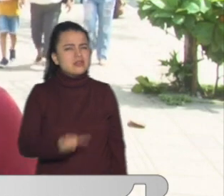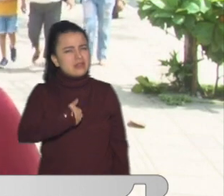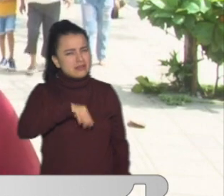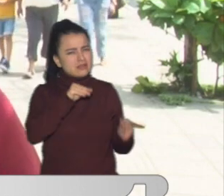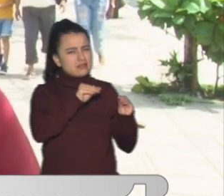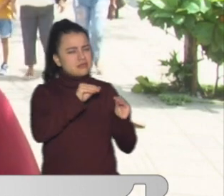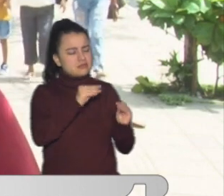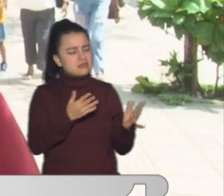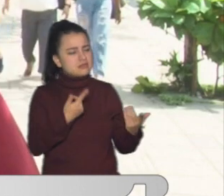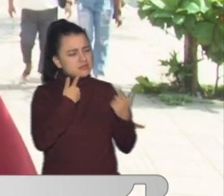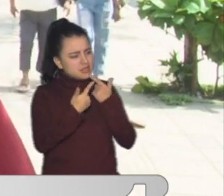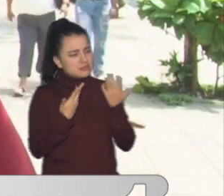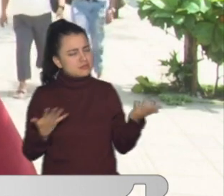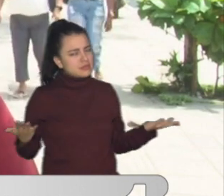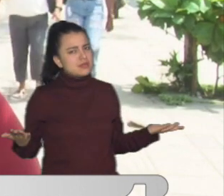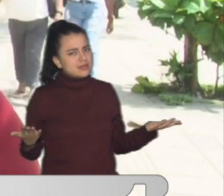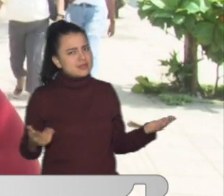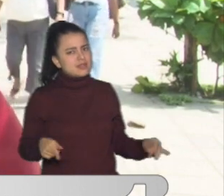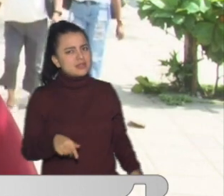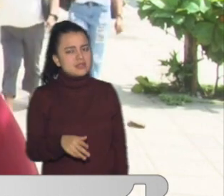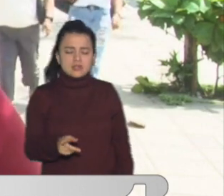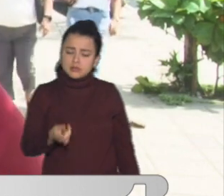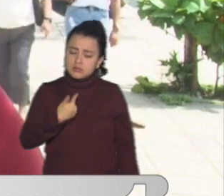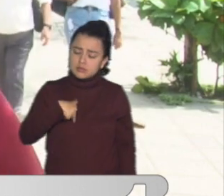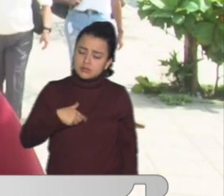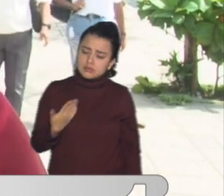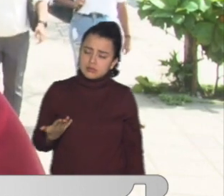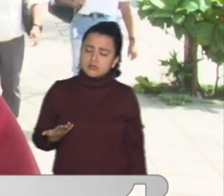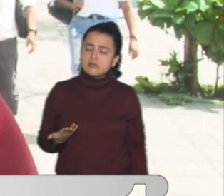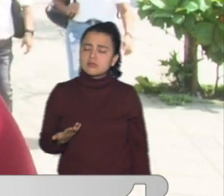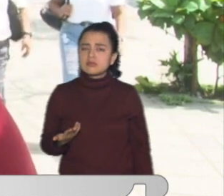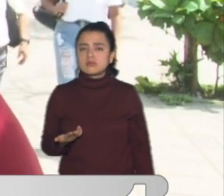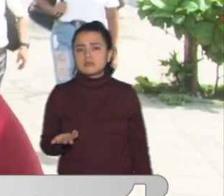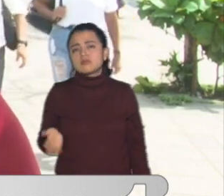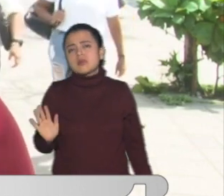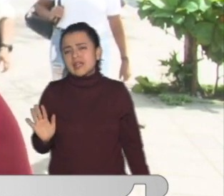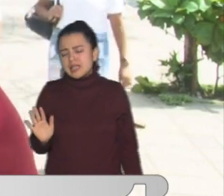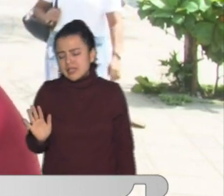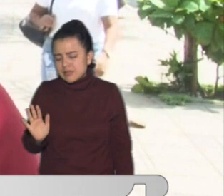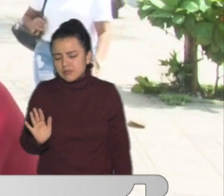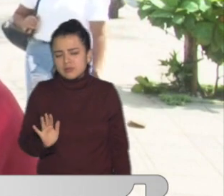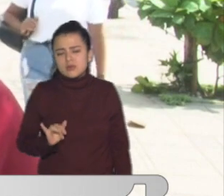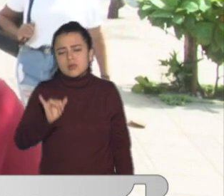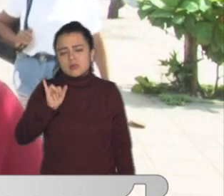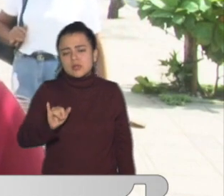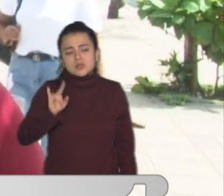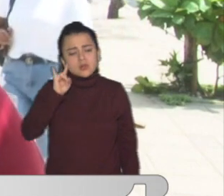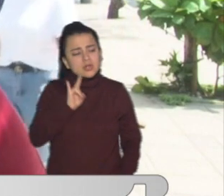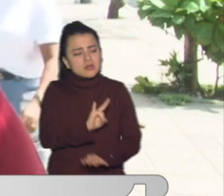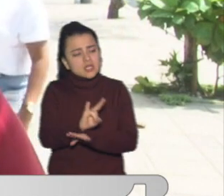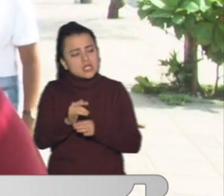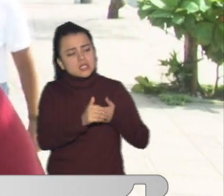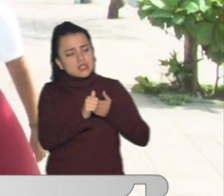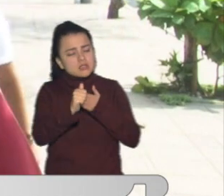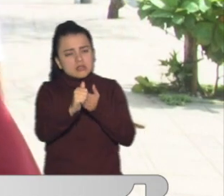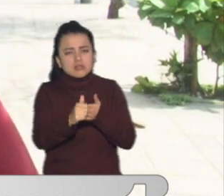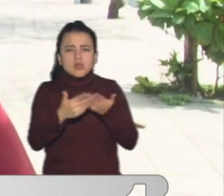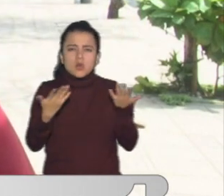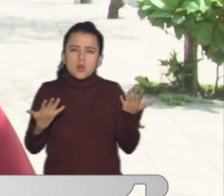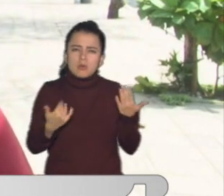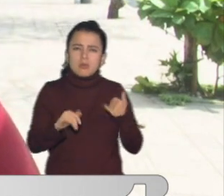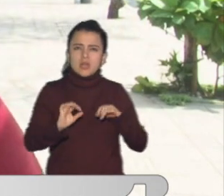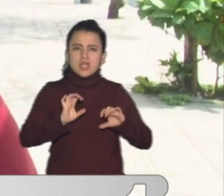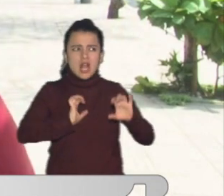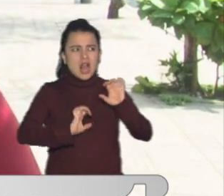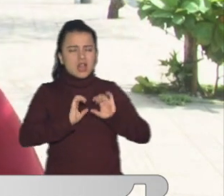también para eso. Siempre es bueno que de pronto no había una persona ahí que también lo orientara también para que no